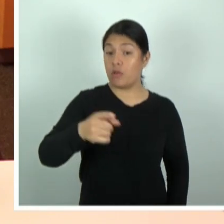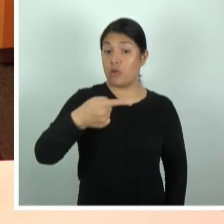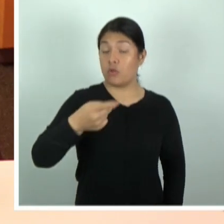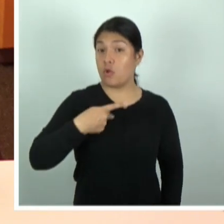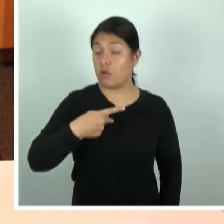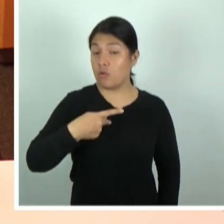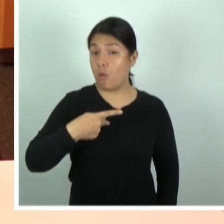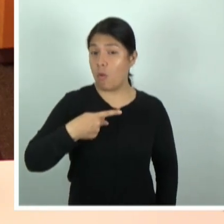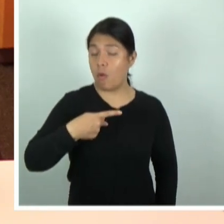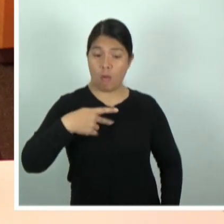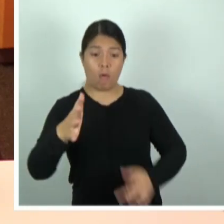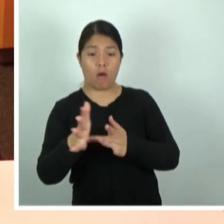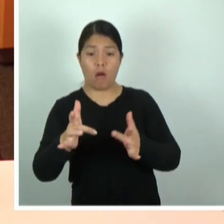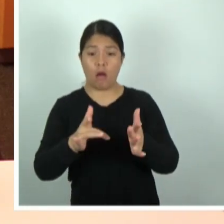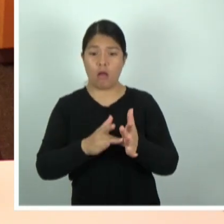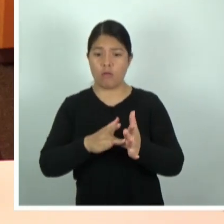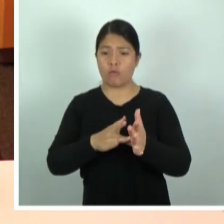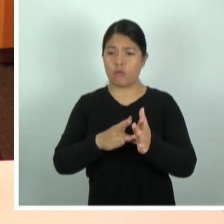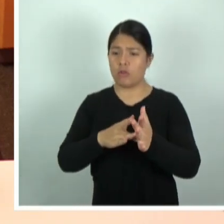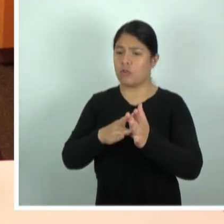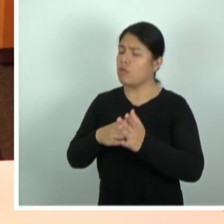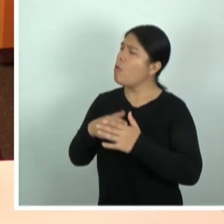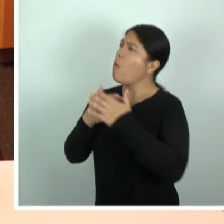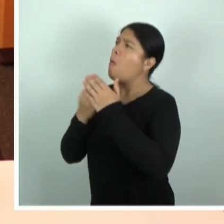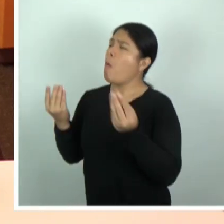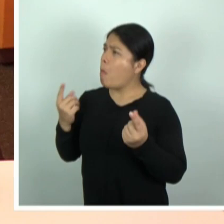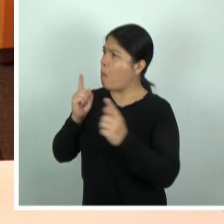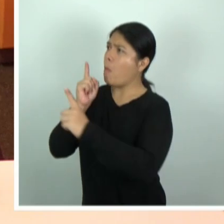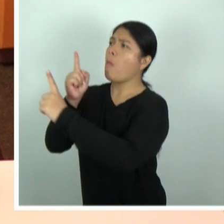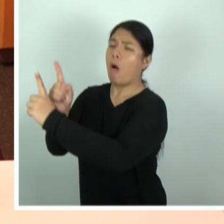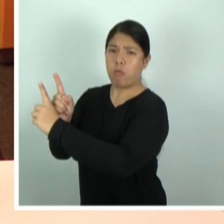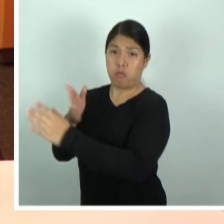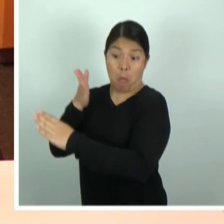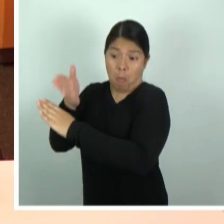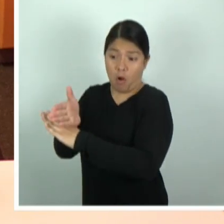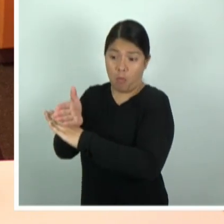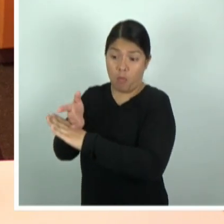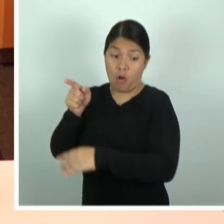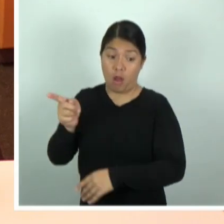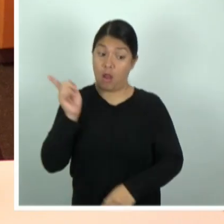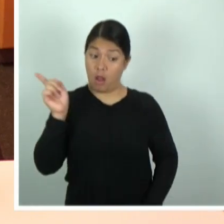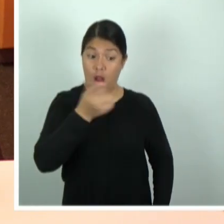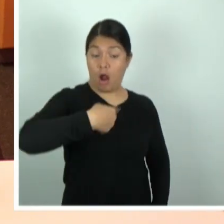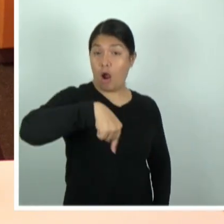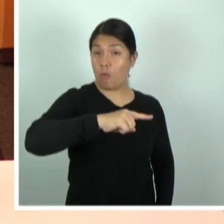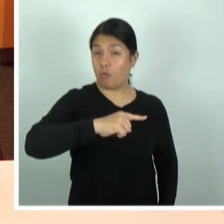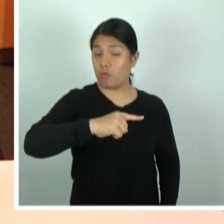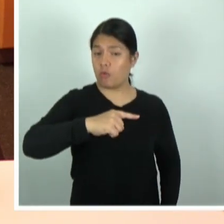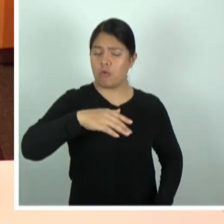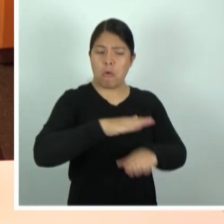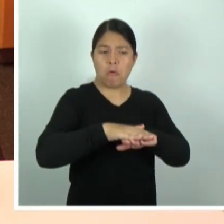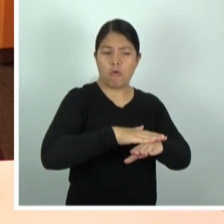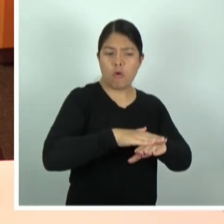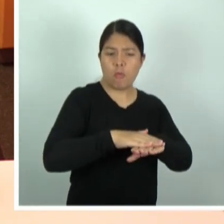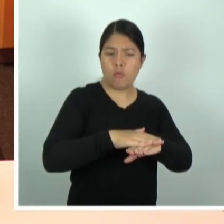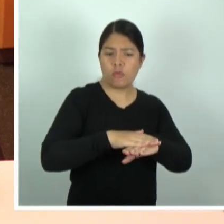Jesucristo, Él nos perdona. En el momento que Él nos perdona, Él nos corta, nos libra del